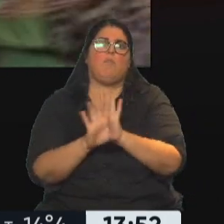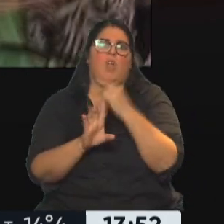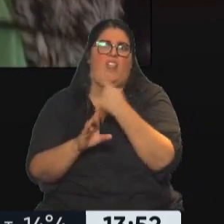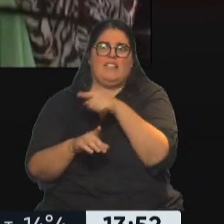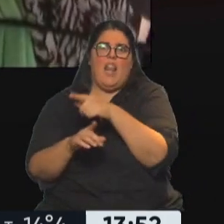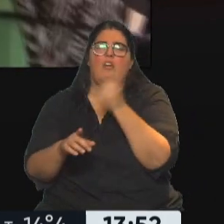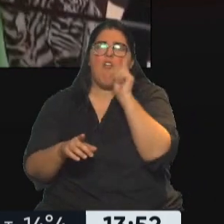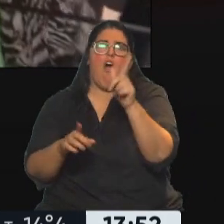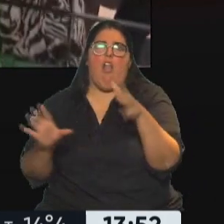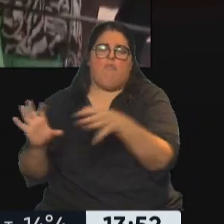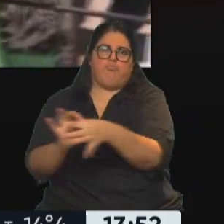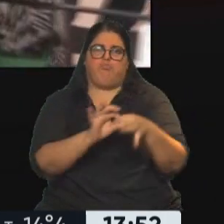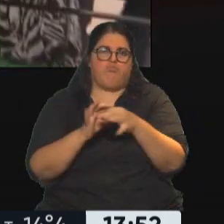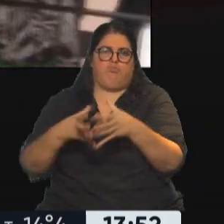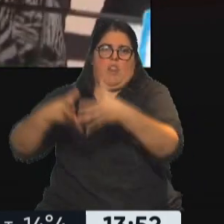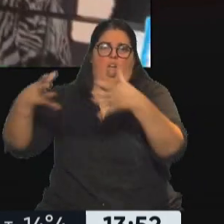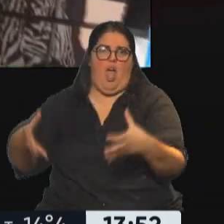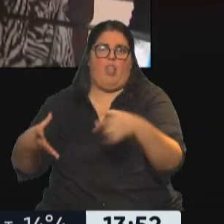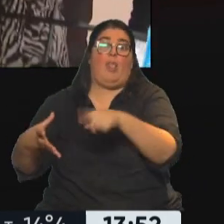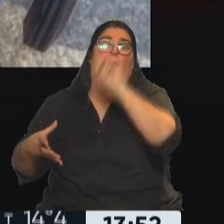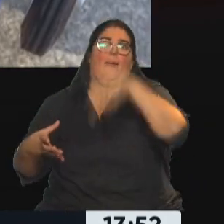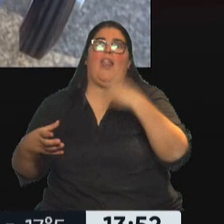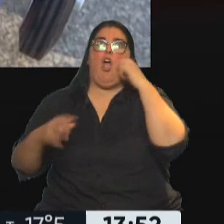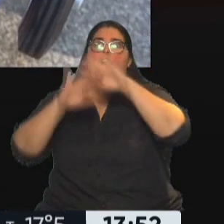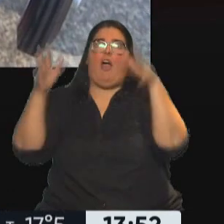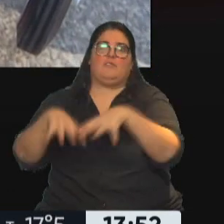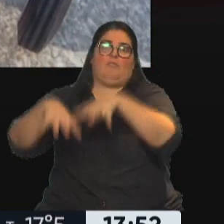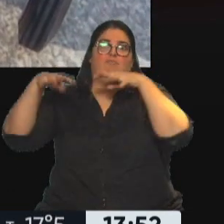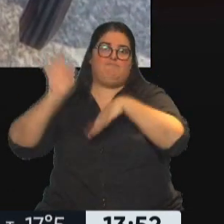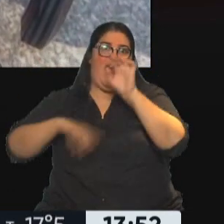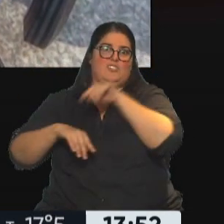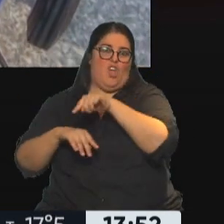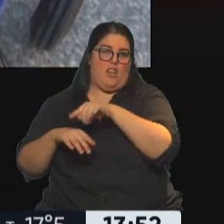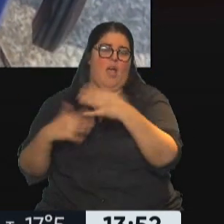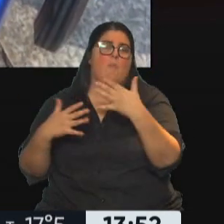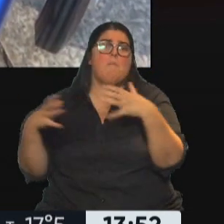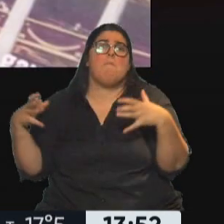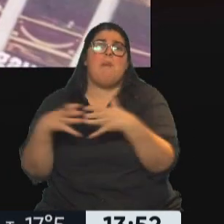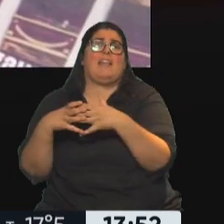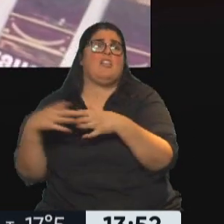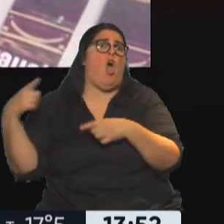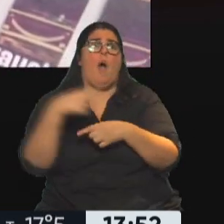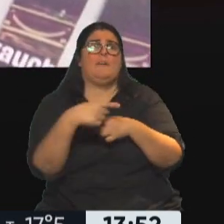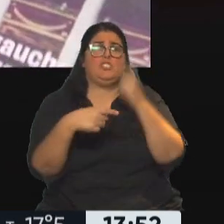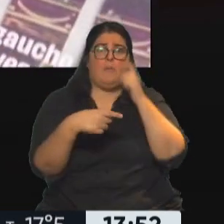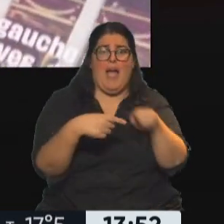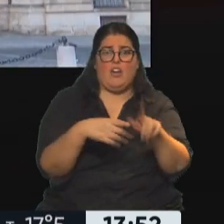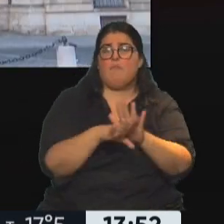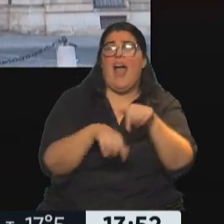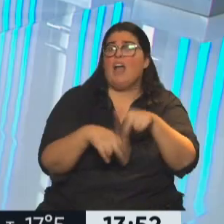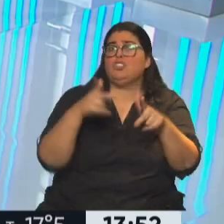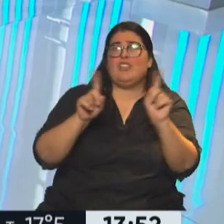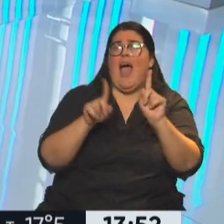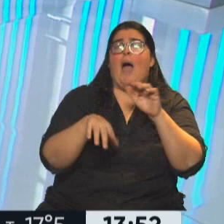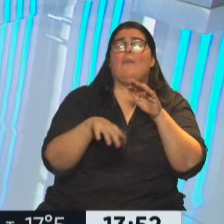amplitud que le va a permitir conformar un grupo parlamentario y transformarse en el primer partido de oposición. Nadie está hablando de la extrema derecha en esta